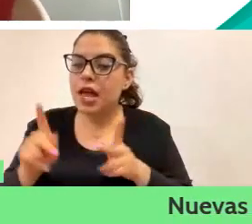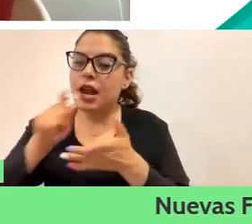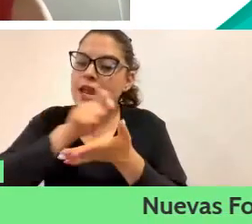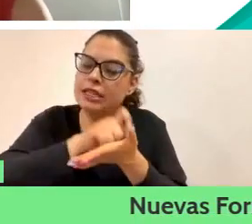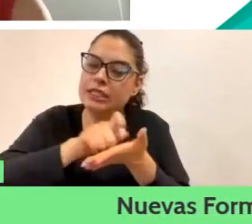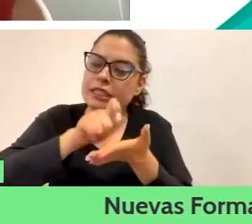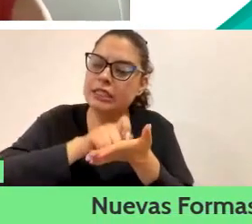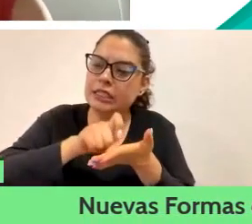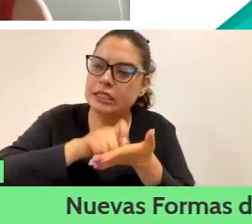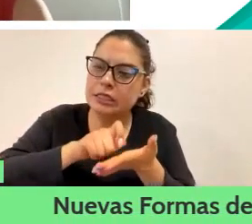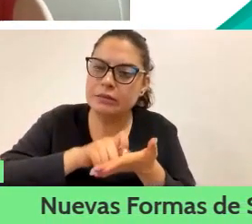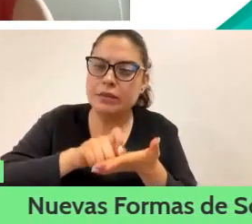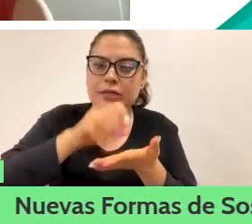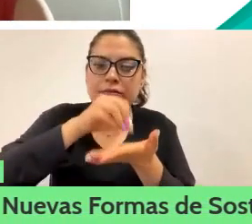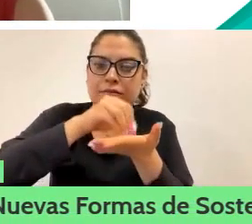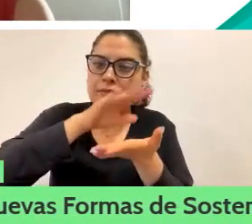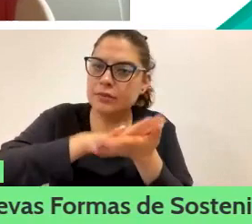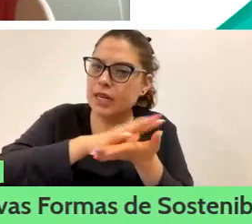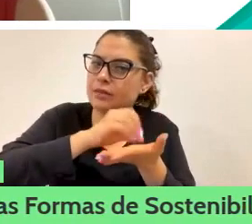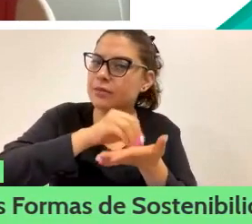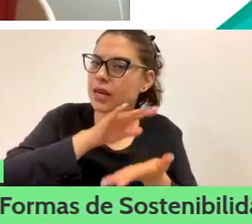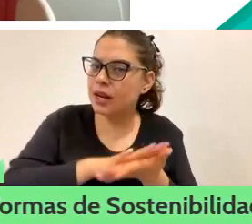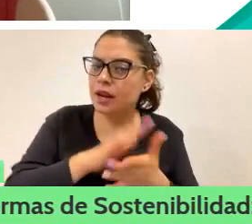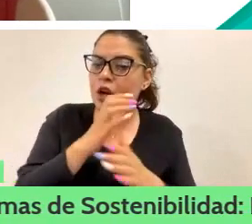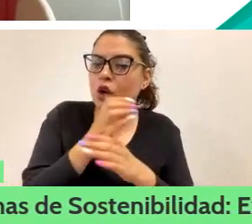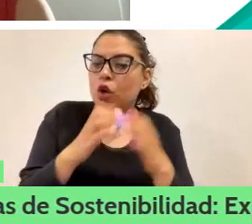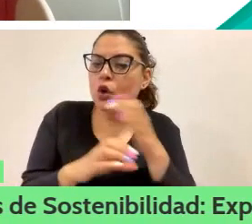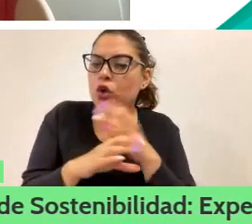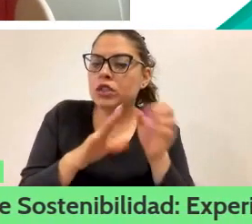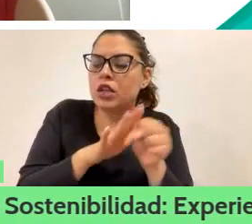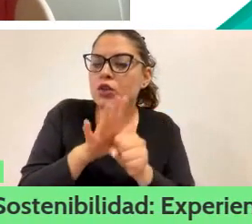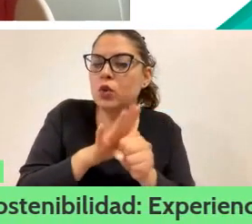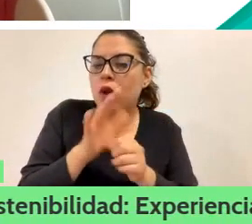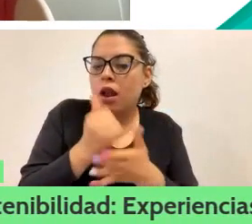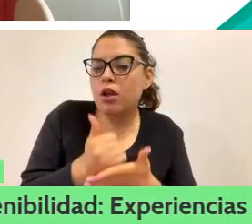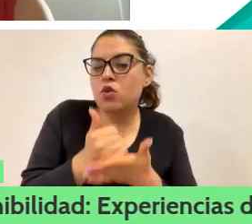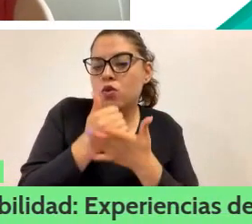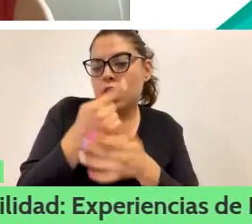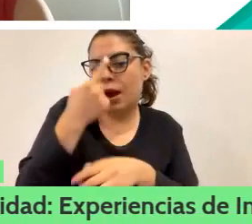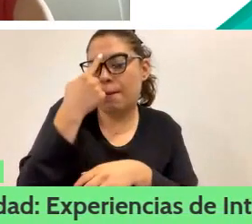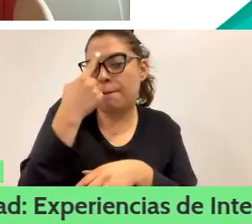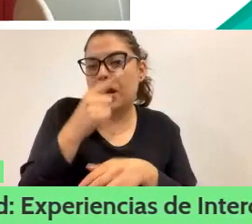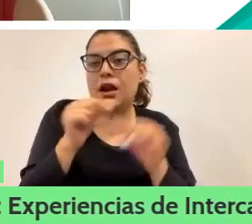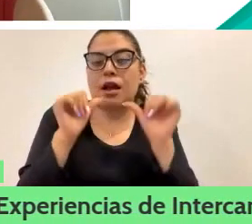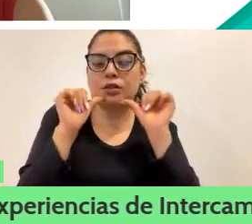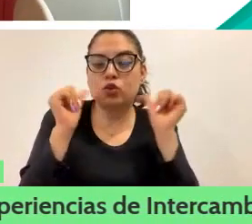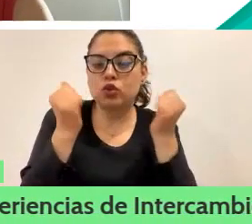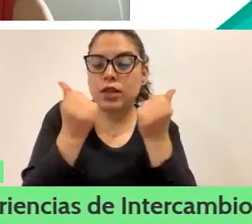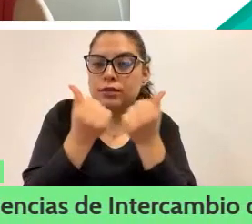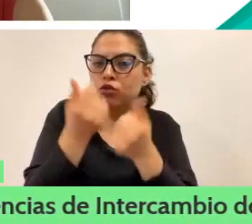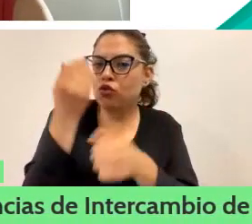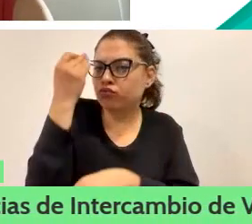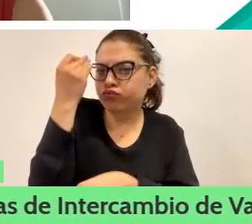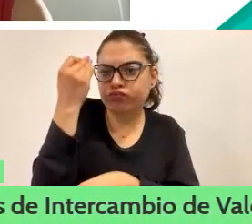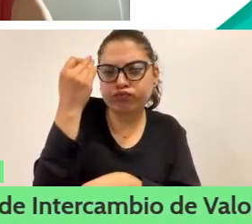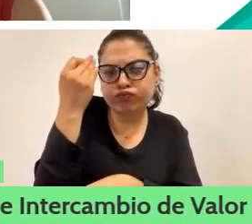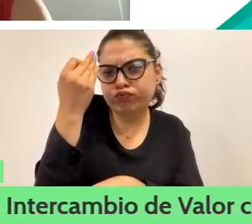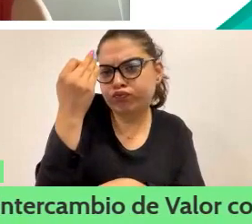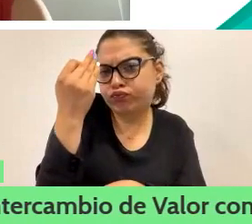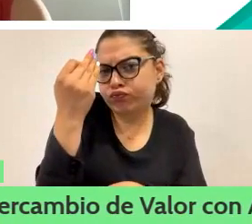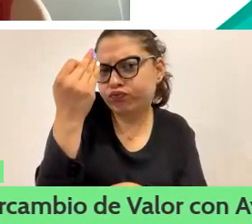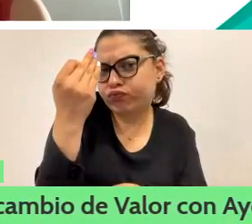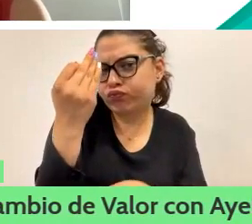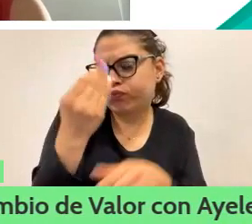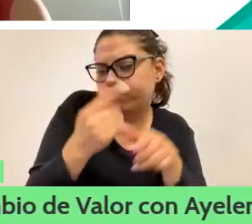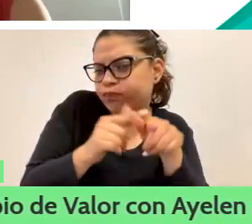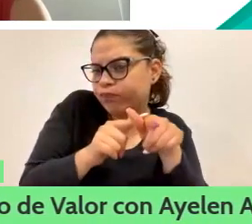y hacia dónde vamos para que la organización perdure en el tiempo, ¿no? Para que trascienda y pueda ser sustentable.